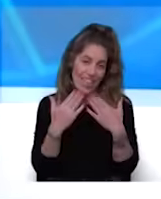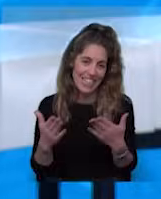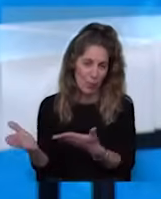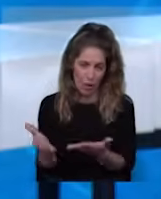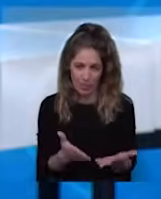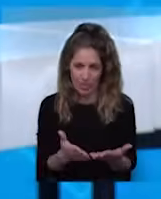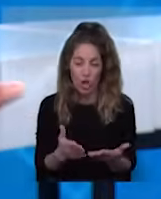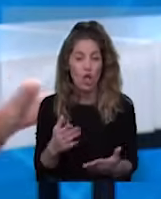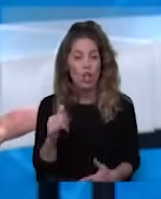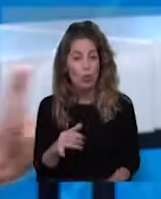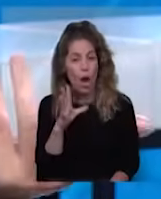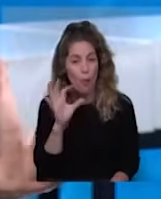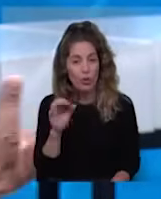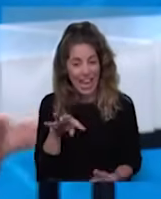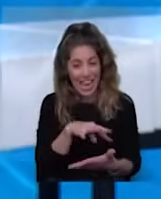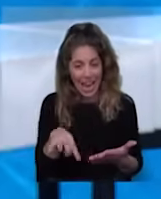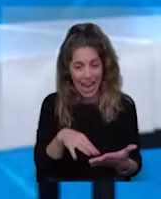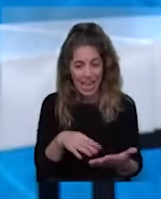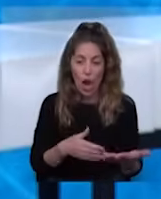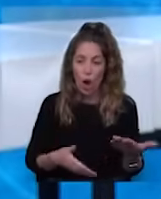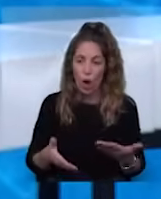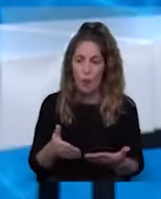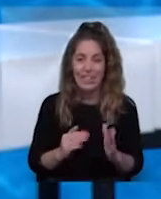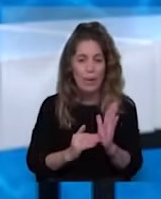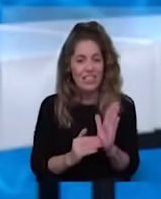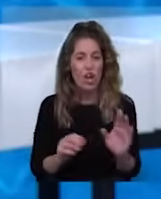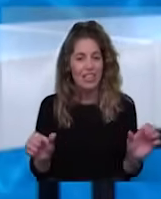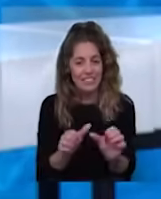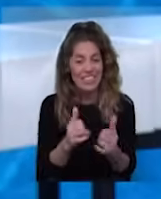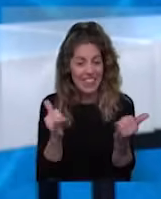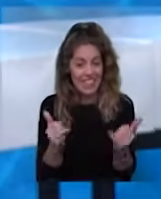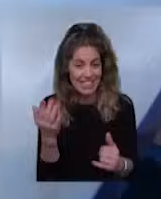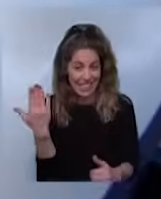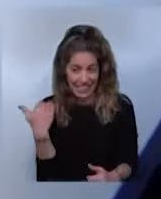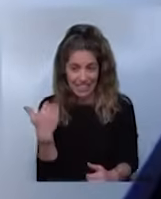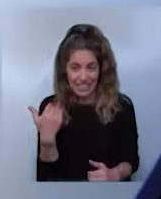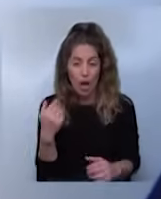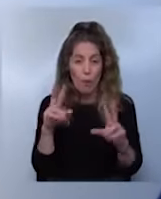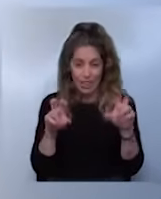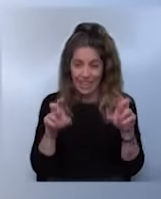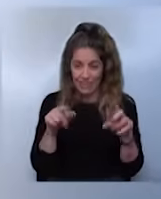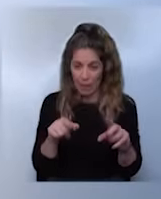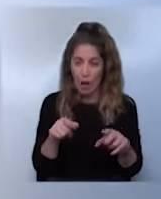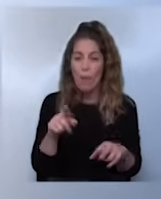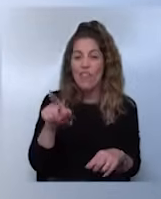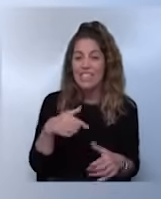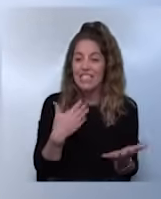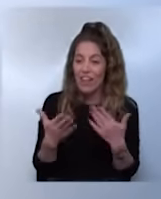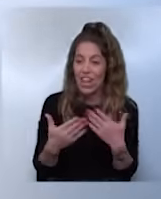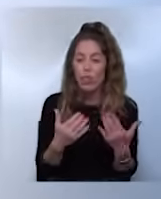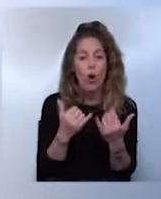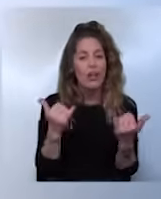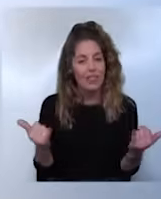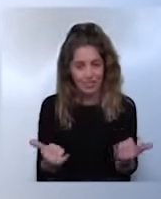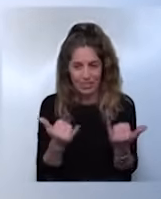Bueno tuve la oportunidad de de leer de compartir una presentación que hiciste hace algunos días también como digo este tema vos venís hablando hace mucho he